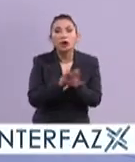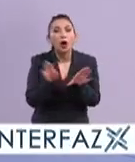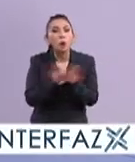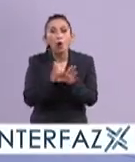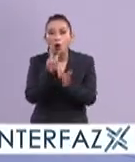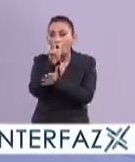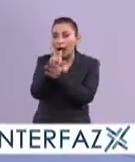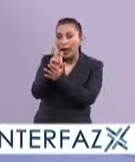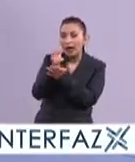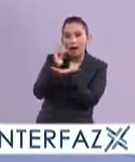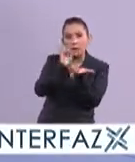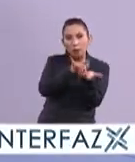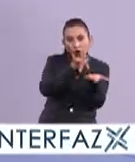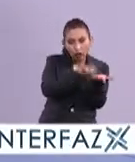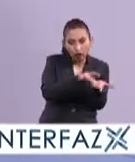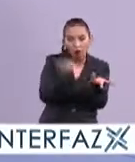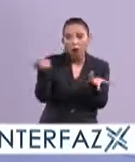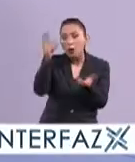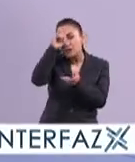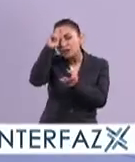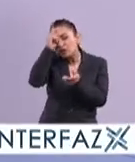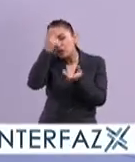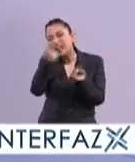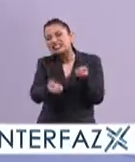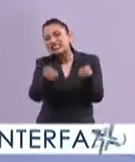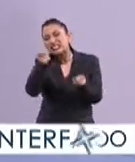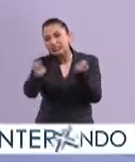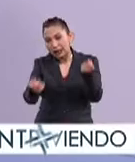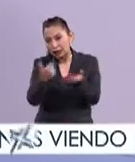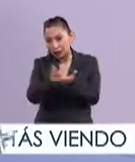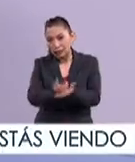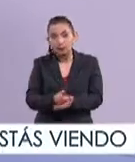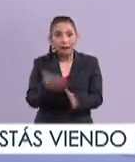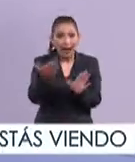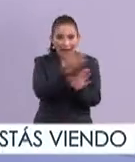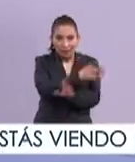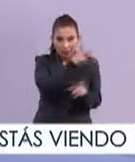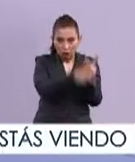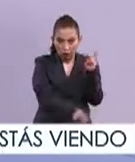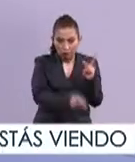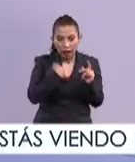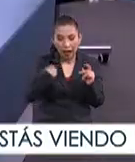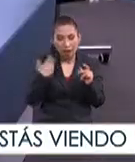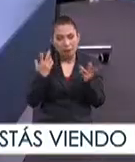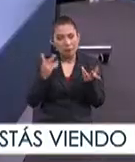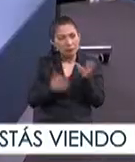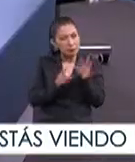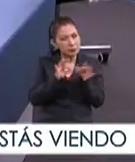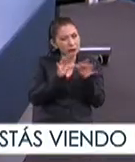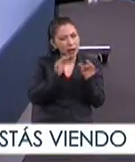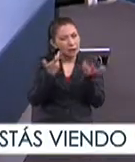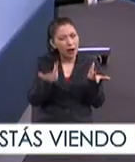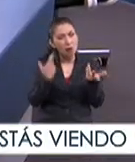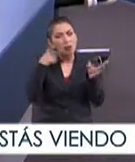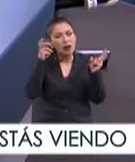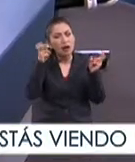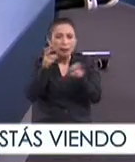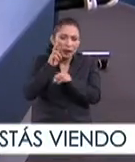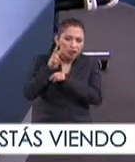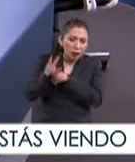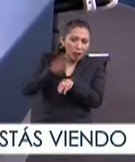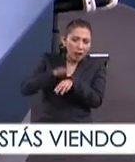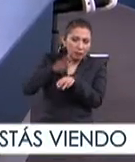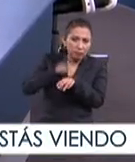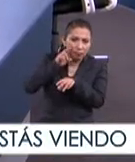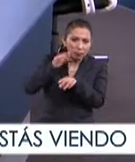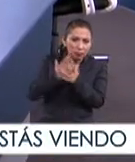las leyes los protegen, darles asesoría en este aspecto. Antes de irnos a la pausa, platicábamos un poco del fenómeno que se ha agudizado